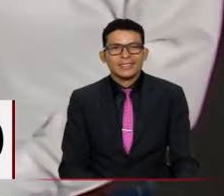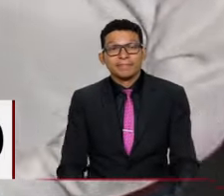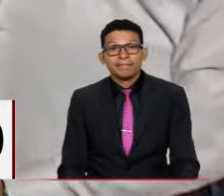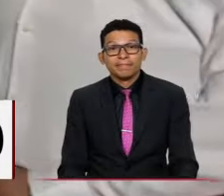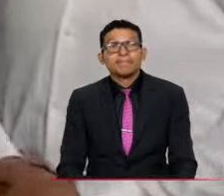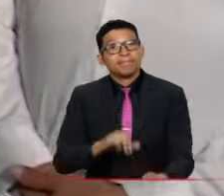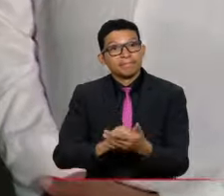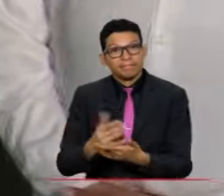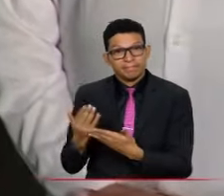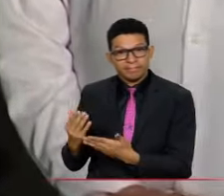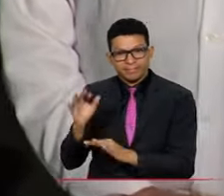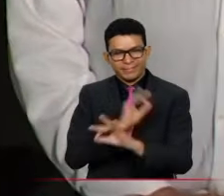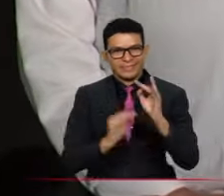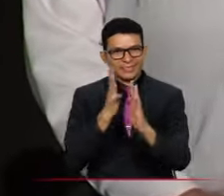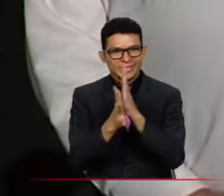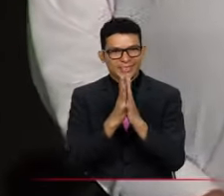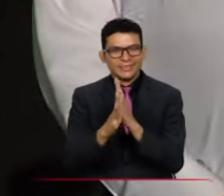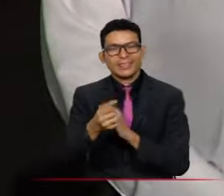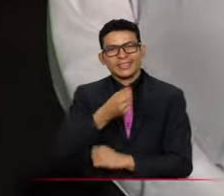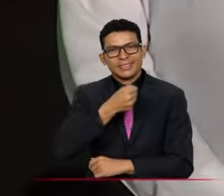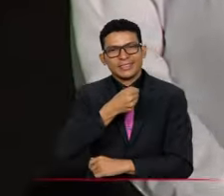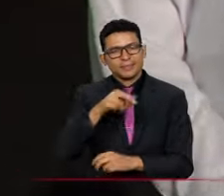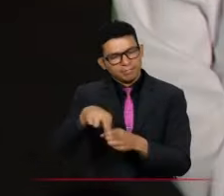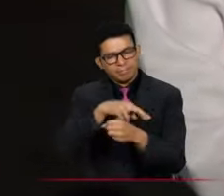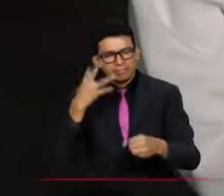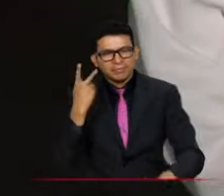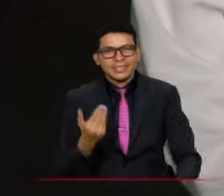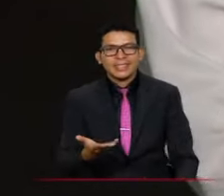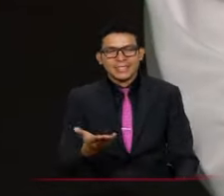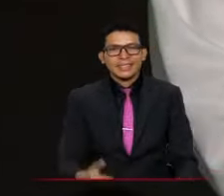Alicia Sarmiento Mora y este es un informe para Telepacífico Noticias, la región todos los días.